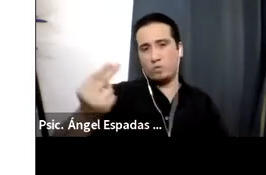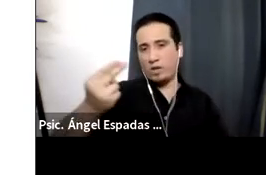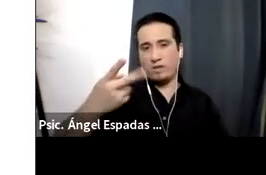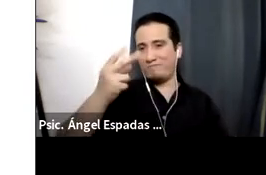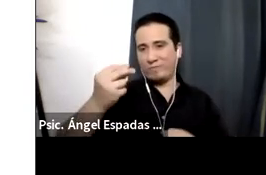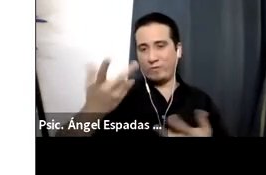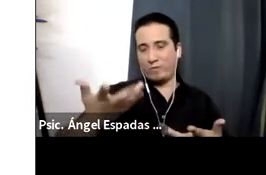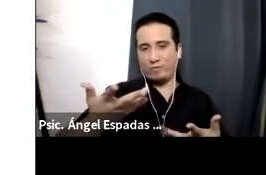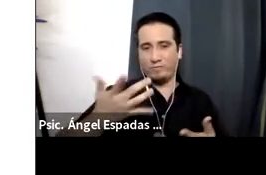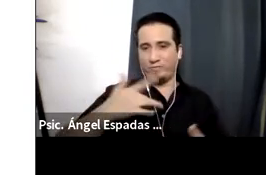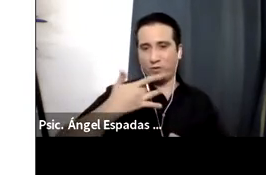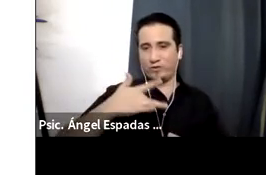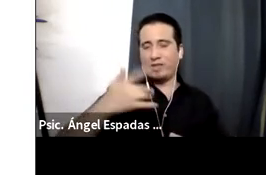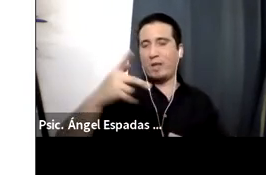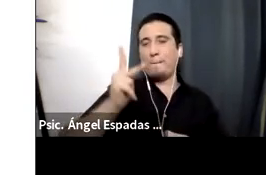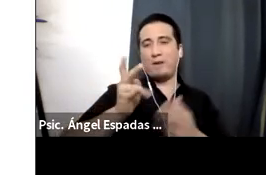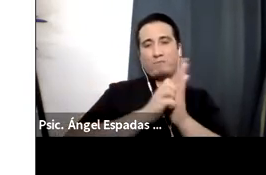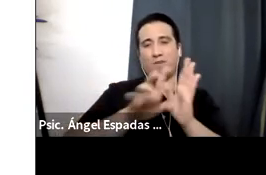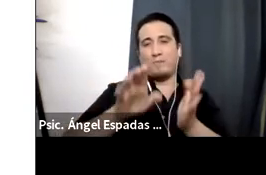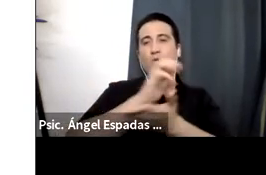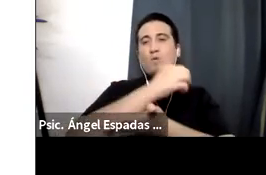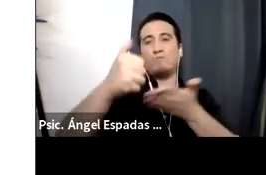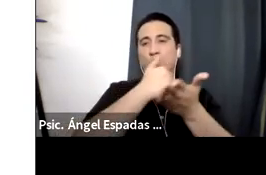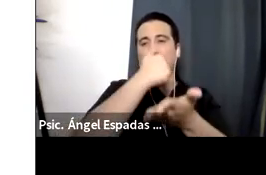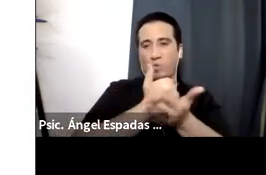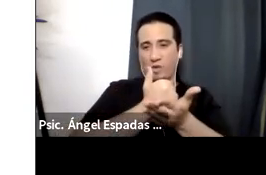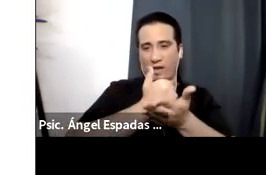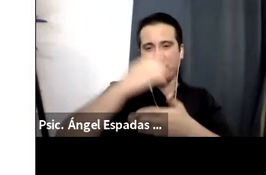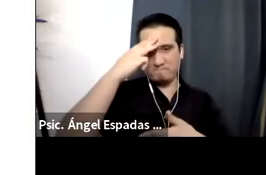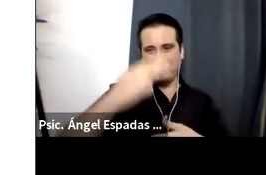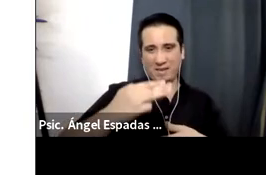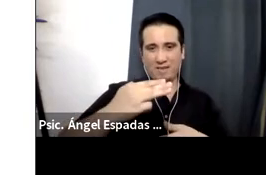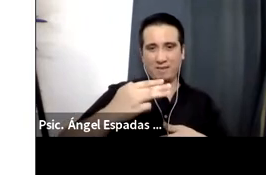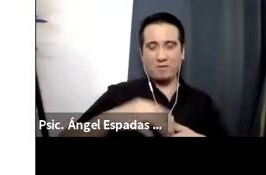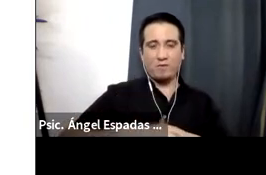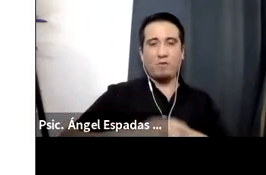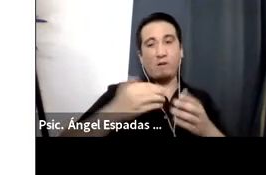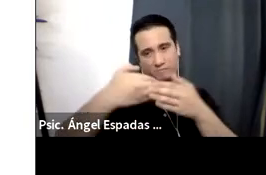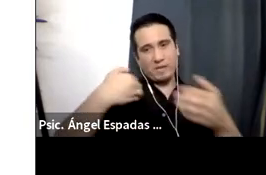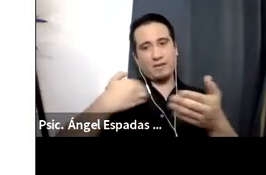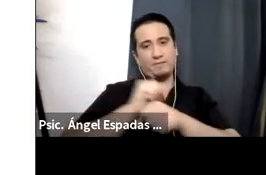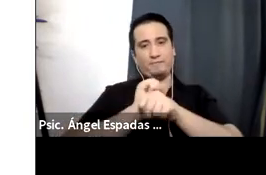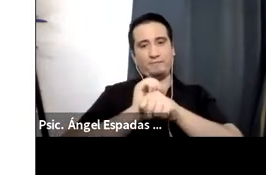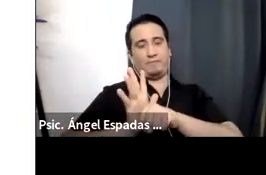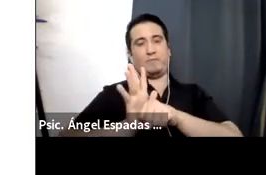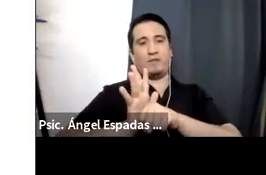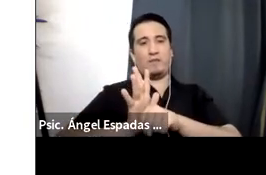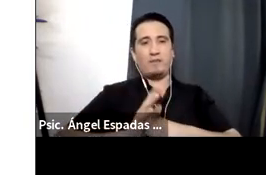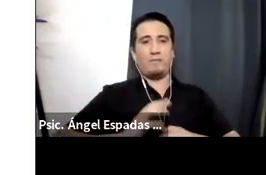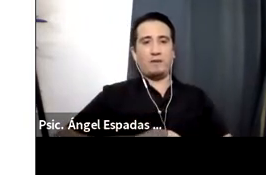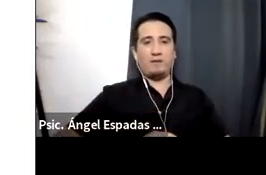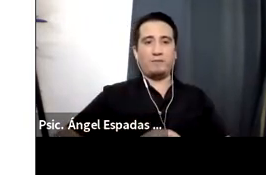por ejemplo, en la Ciudad de México, ¿no? Hay gente antes de la pandemia, obviamente, que